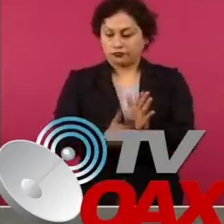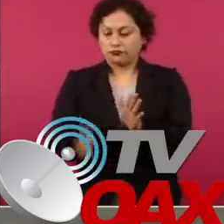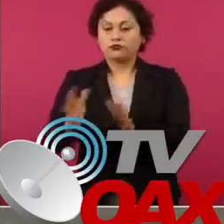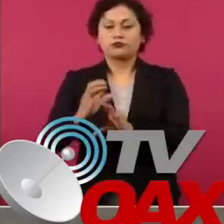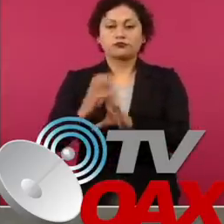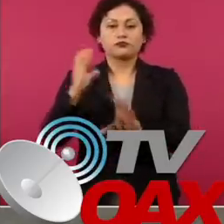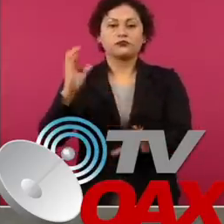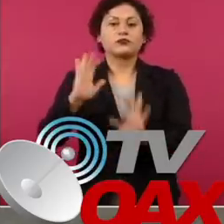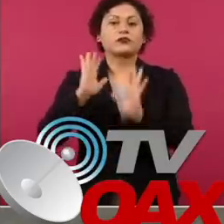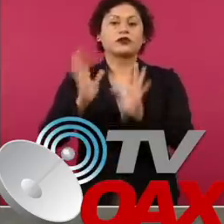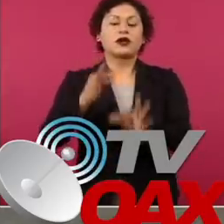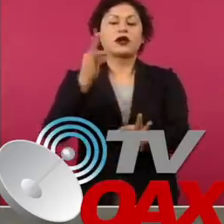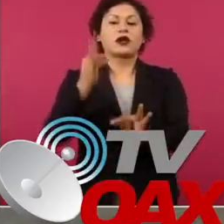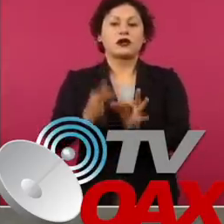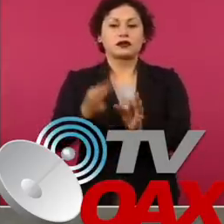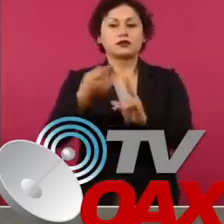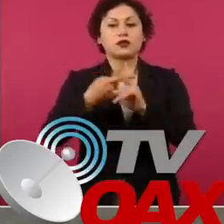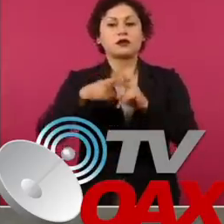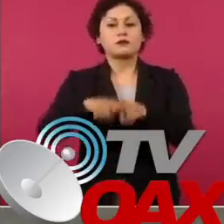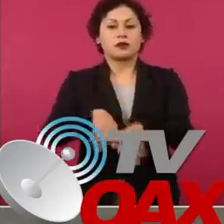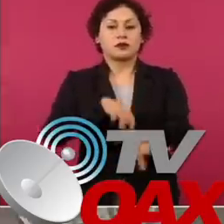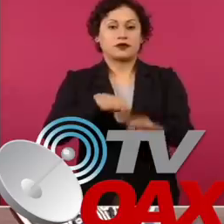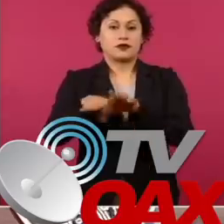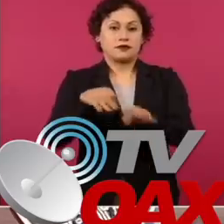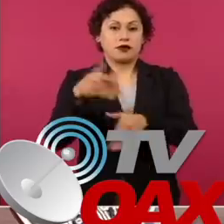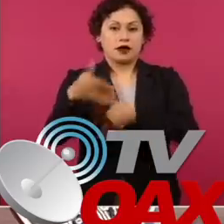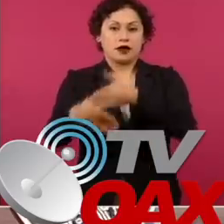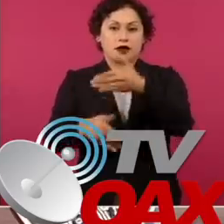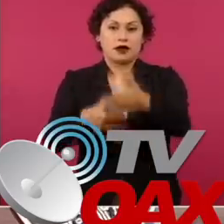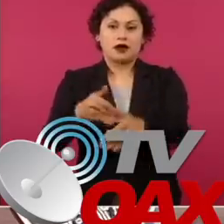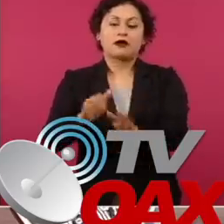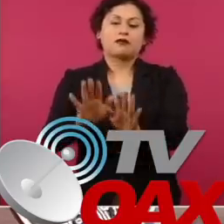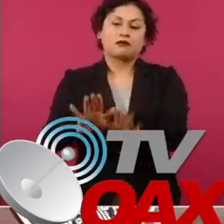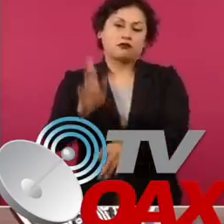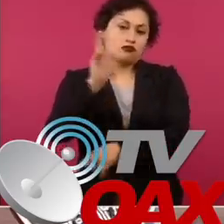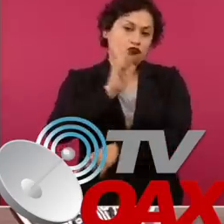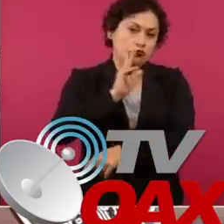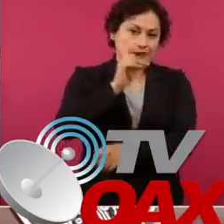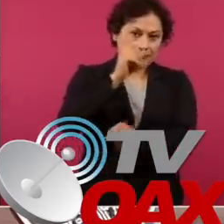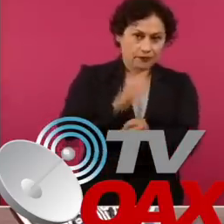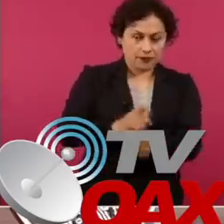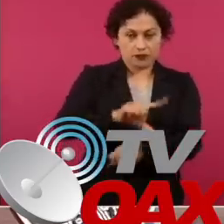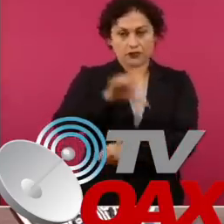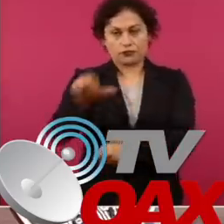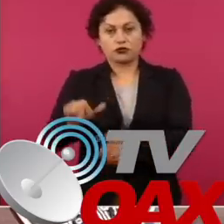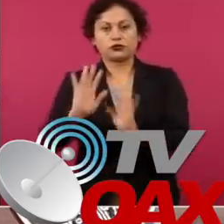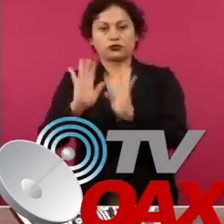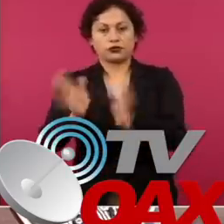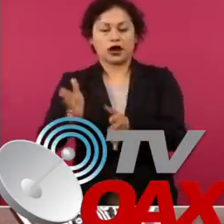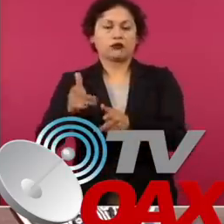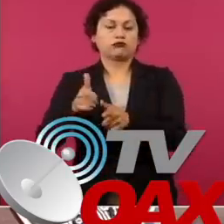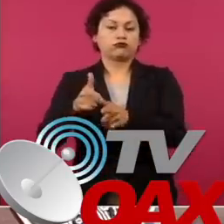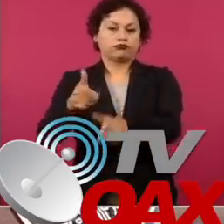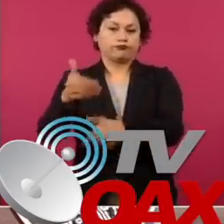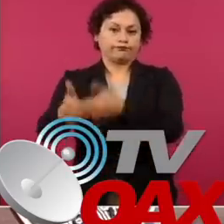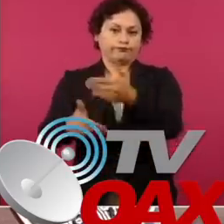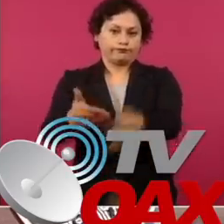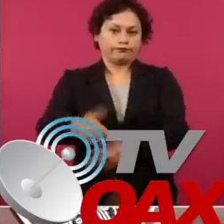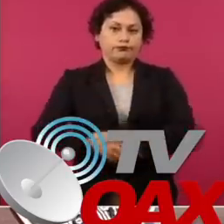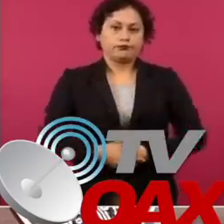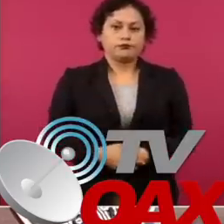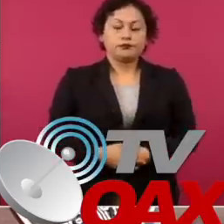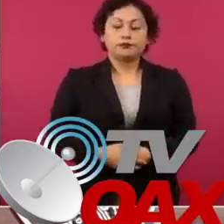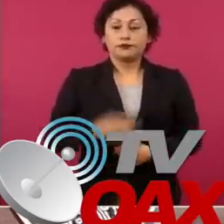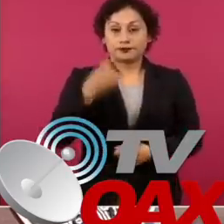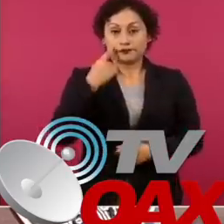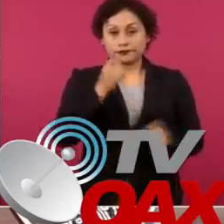operación una vez que ya se concluyan las pruebas que están especificadas para ello. En la siguiente lámina